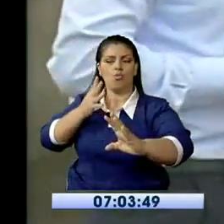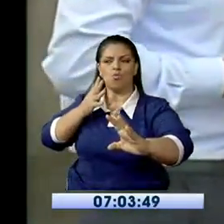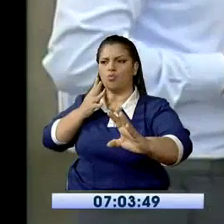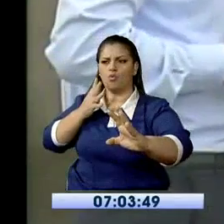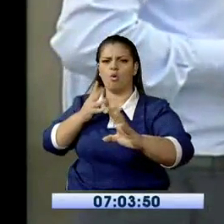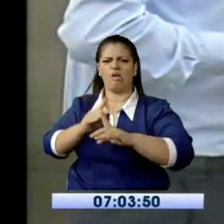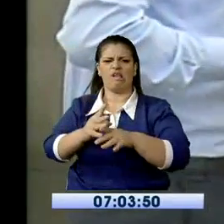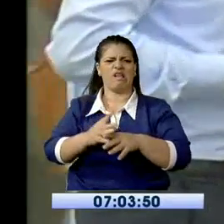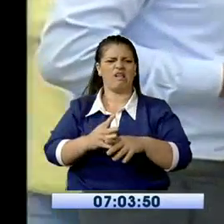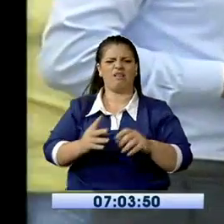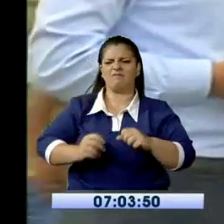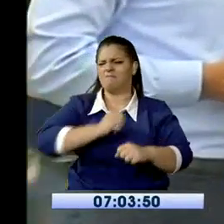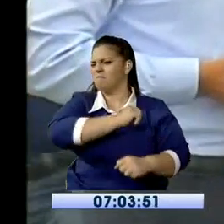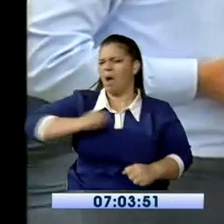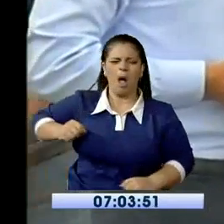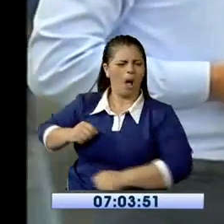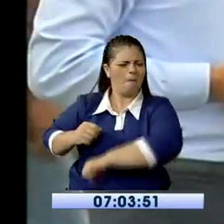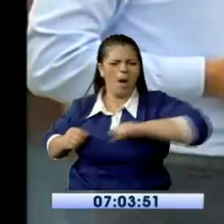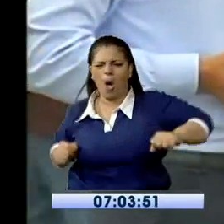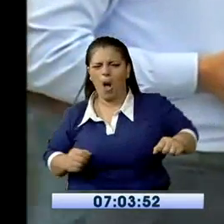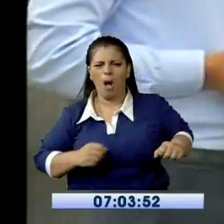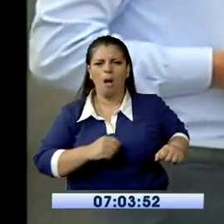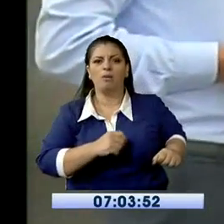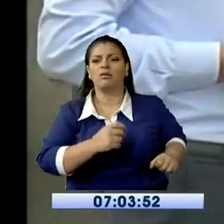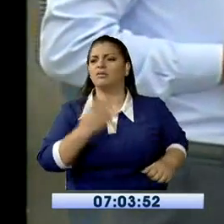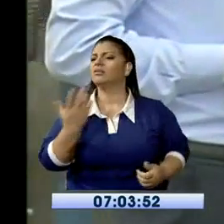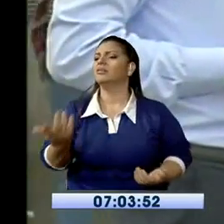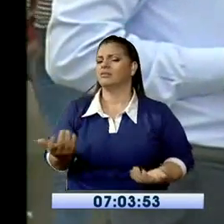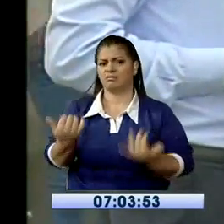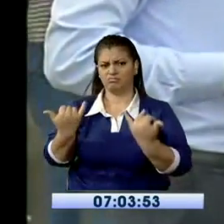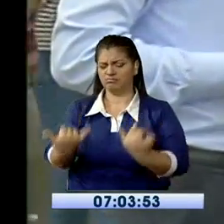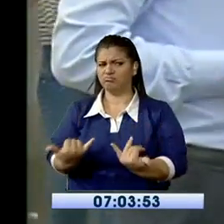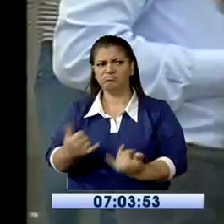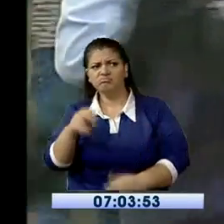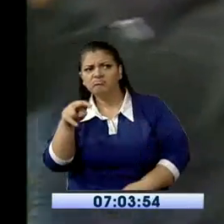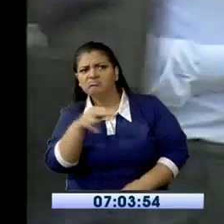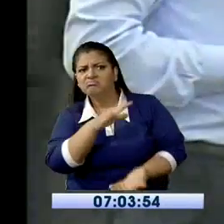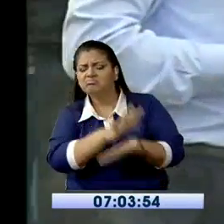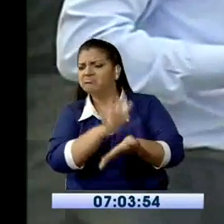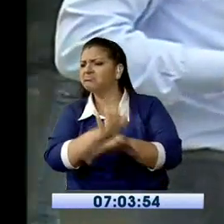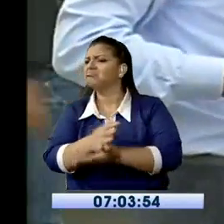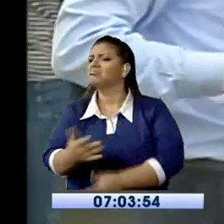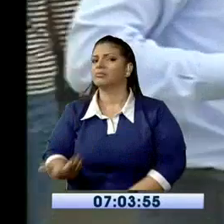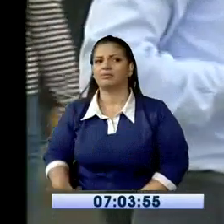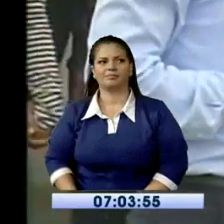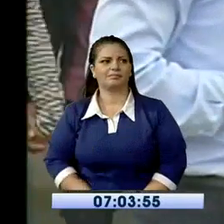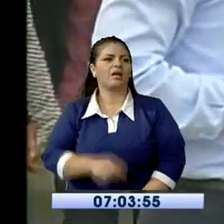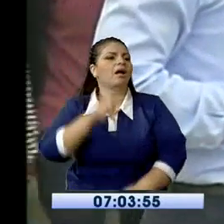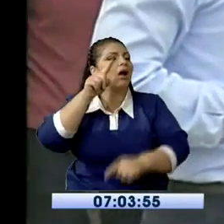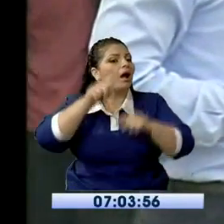ya no. ¿A qué se debe? A veces que la gente, nosotros no somos desordenados, ¿no?